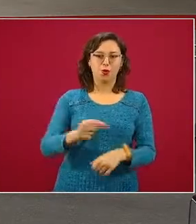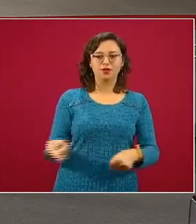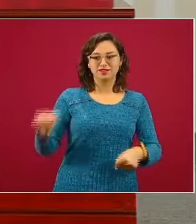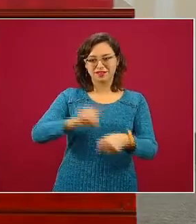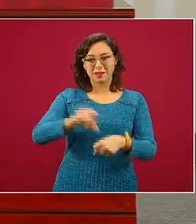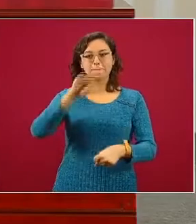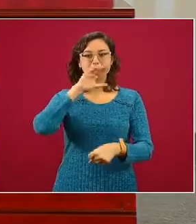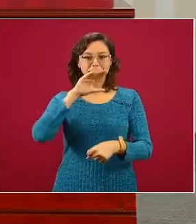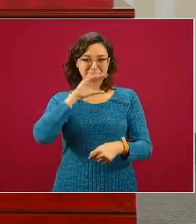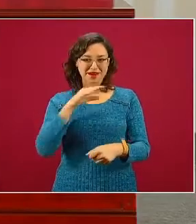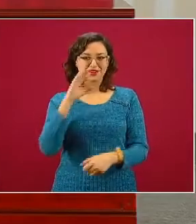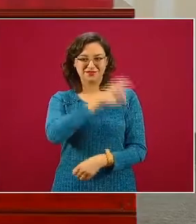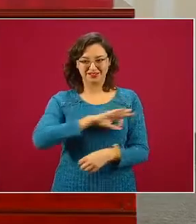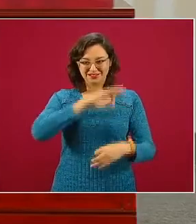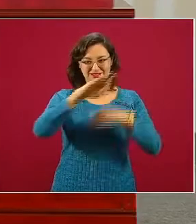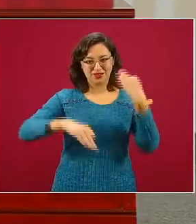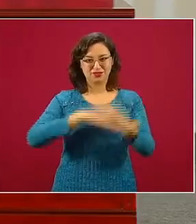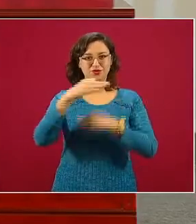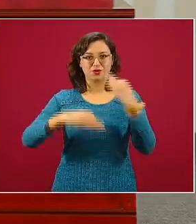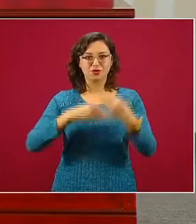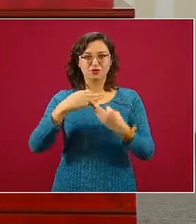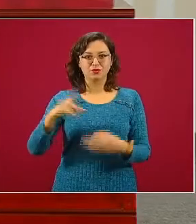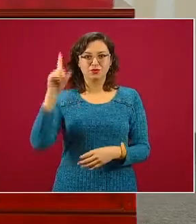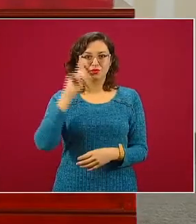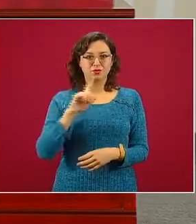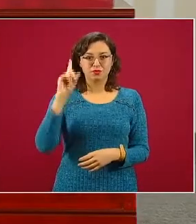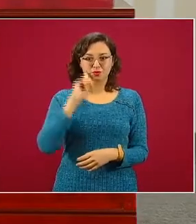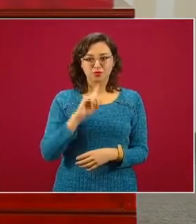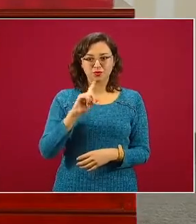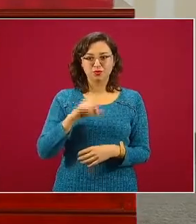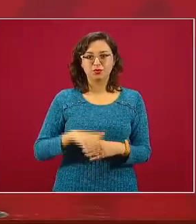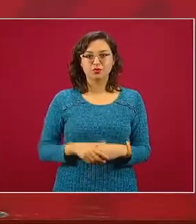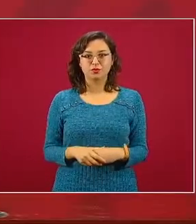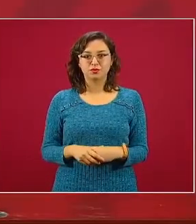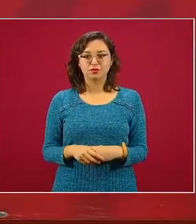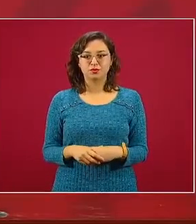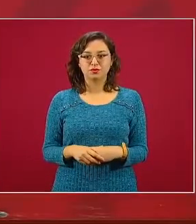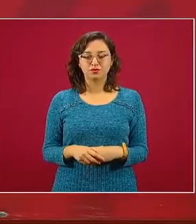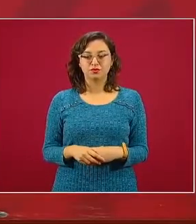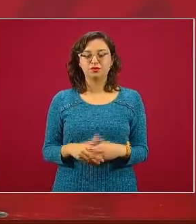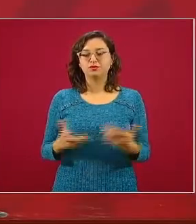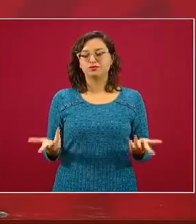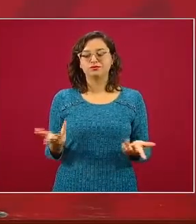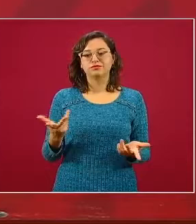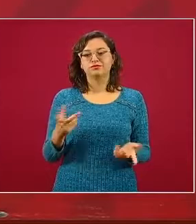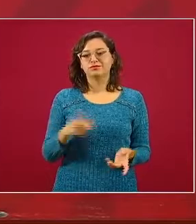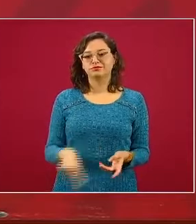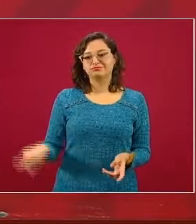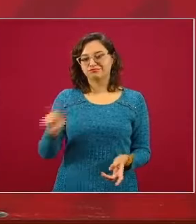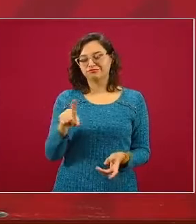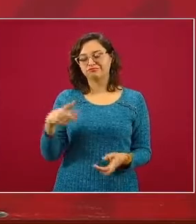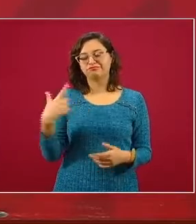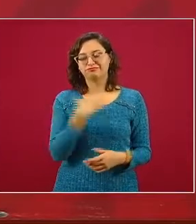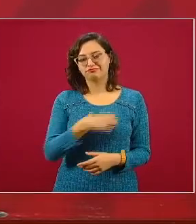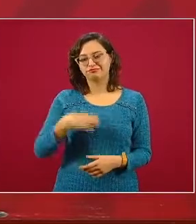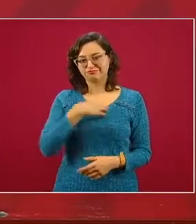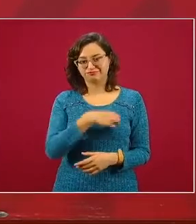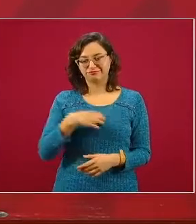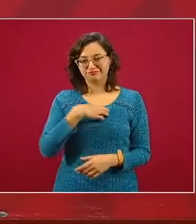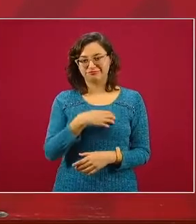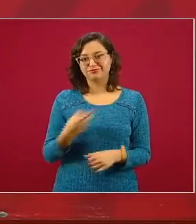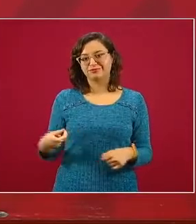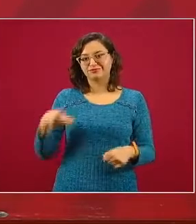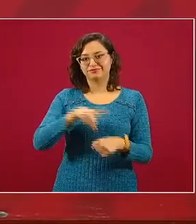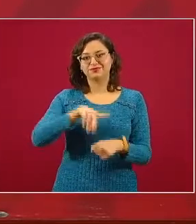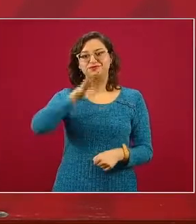todas las mujeres que tienen esta dicha de ser madres, pero vamos a hablar de